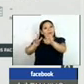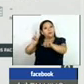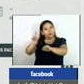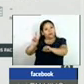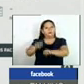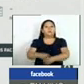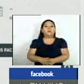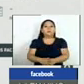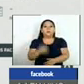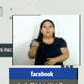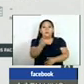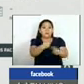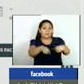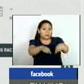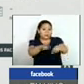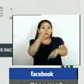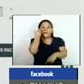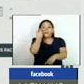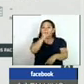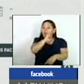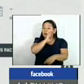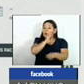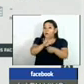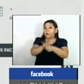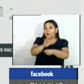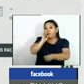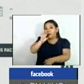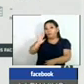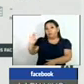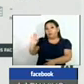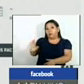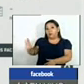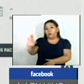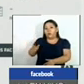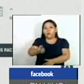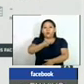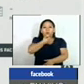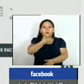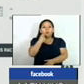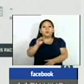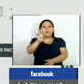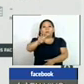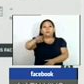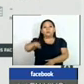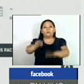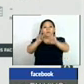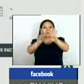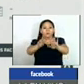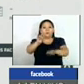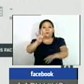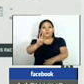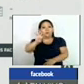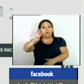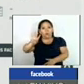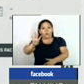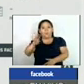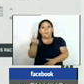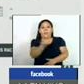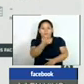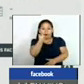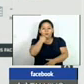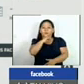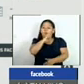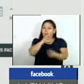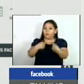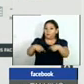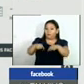y casos activos hasta el momento, según reporta el gobierno, son 4,744 los casos activos.